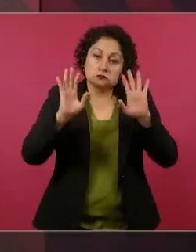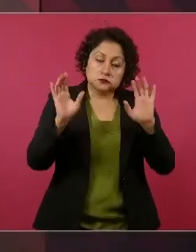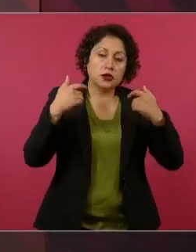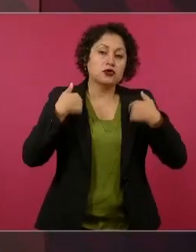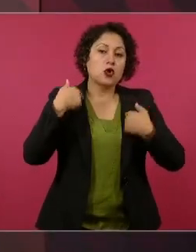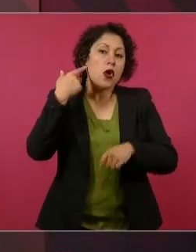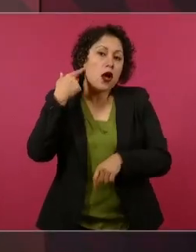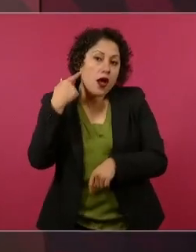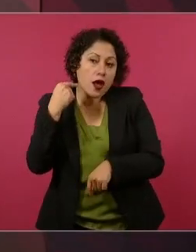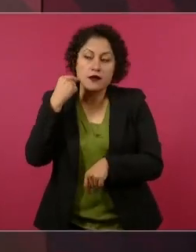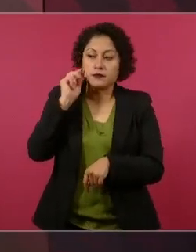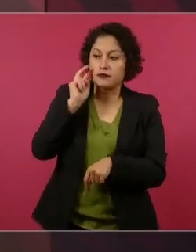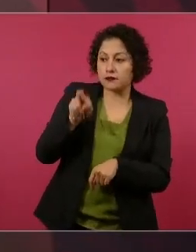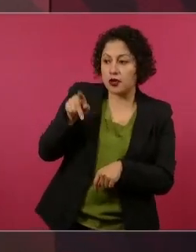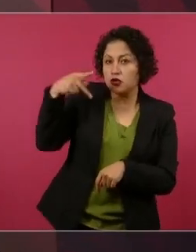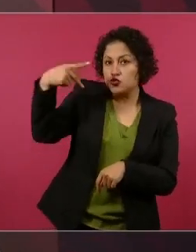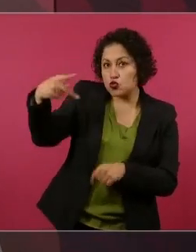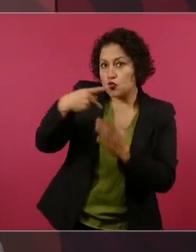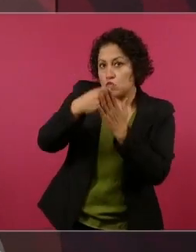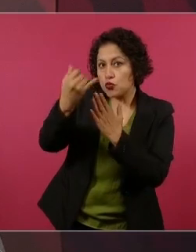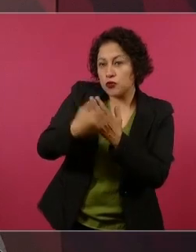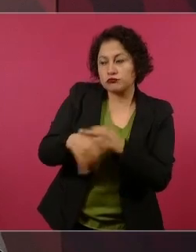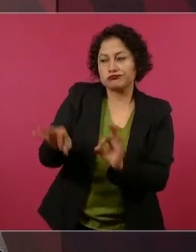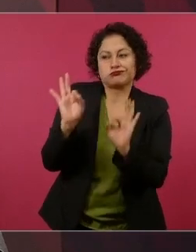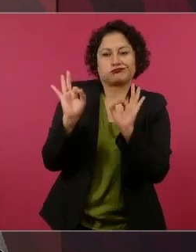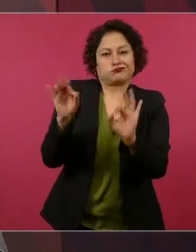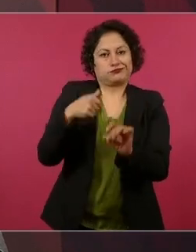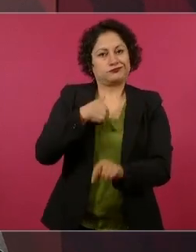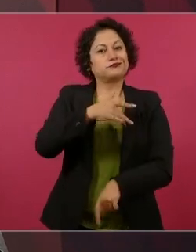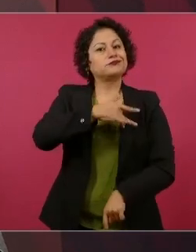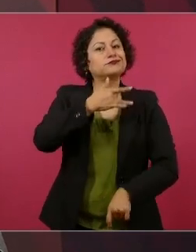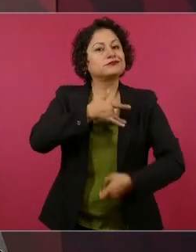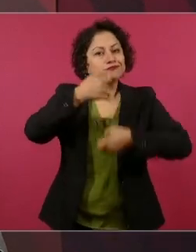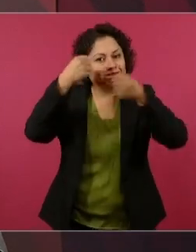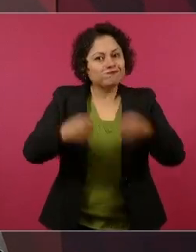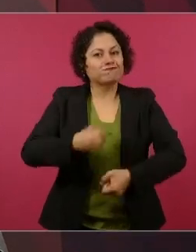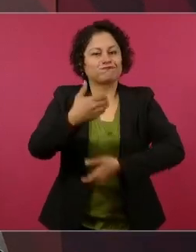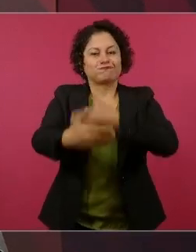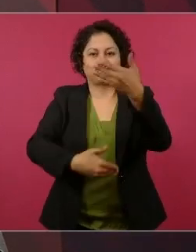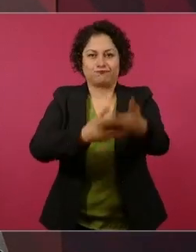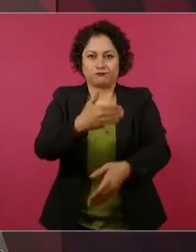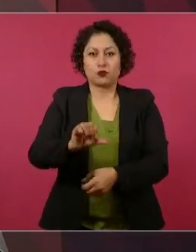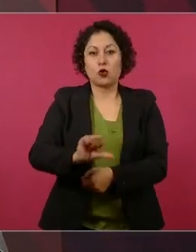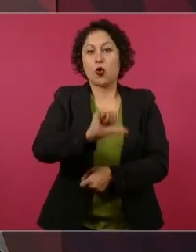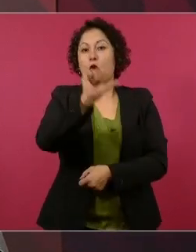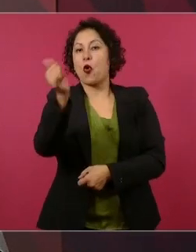Otra cosa que les va a ayudar mucho en el norte es que la presidenta